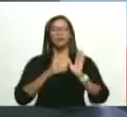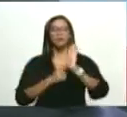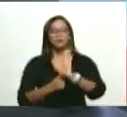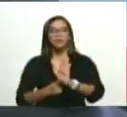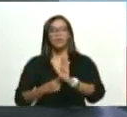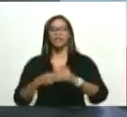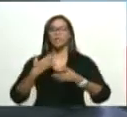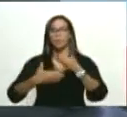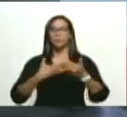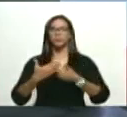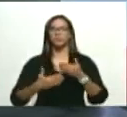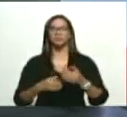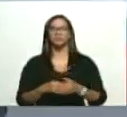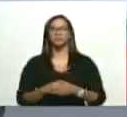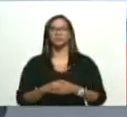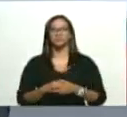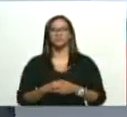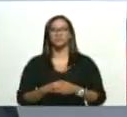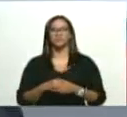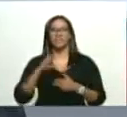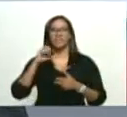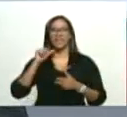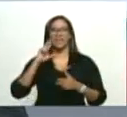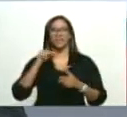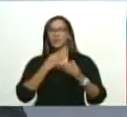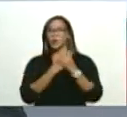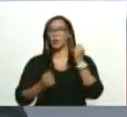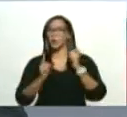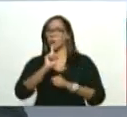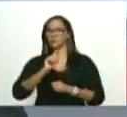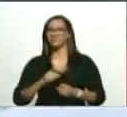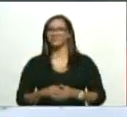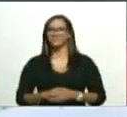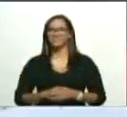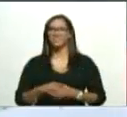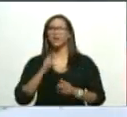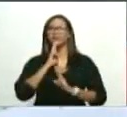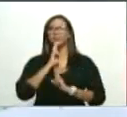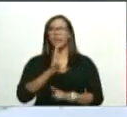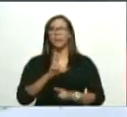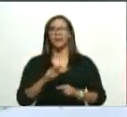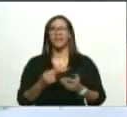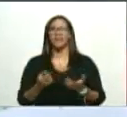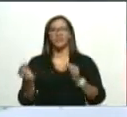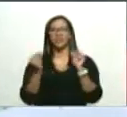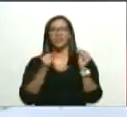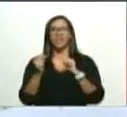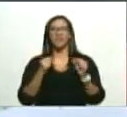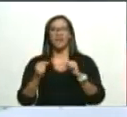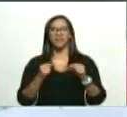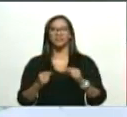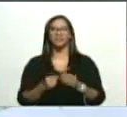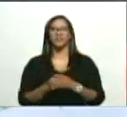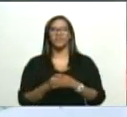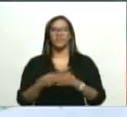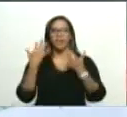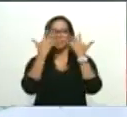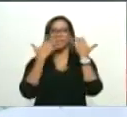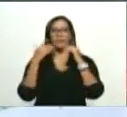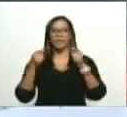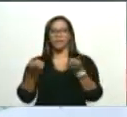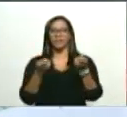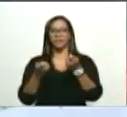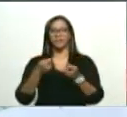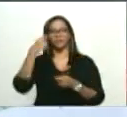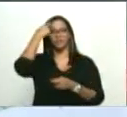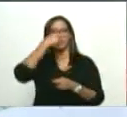este proceso. Carlos Ron, no te escapas. Ajá. ¿Cuál es tu respuesta ante estos debates sobre el tema de la alienación y la manipulación de las masas